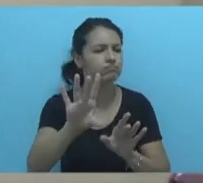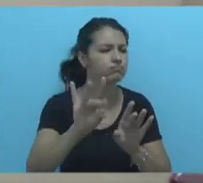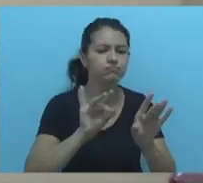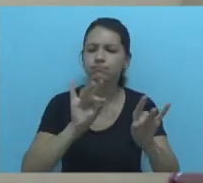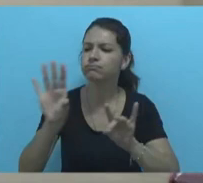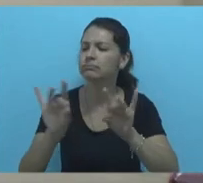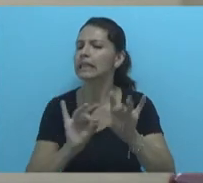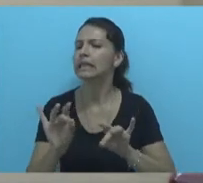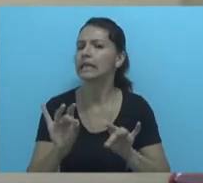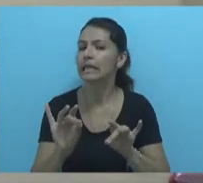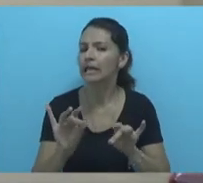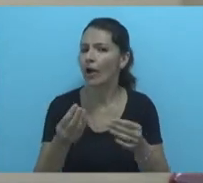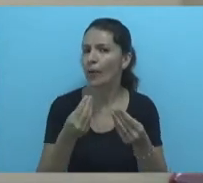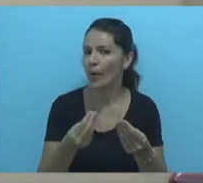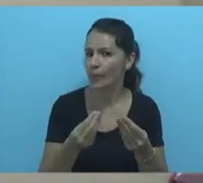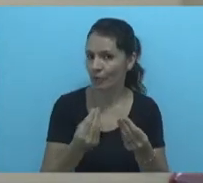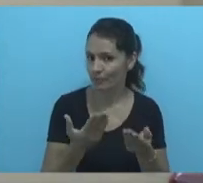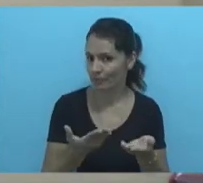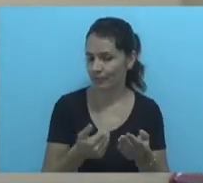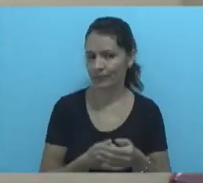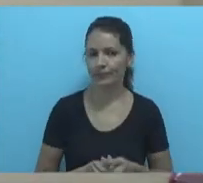ciudades, de estas localidades.